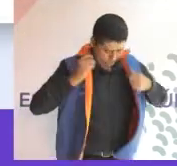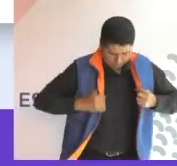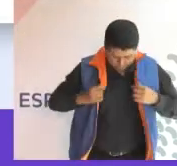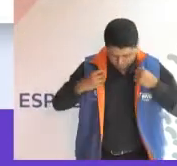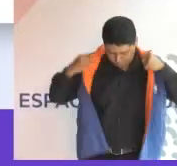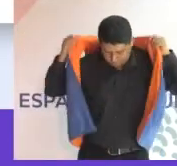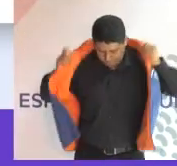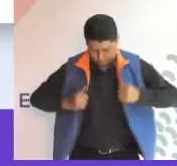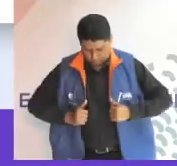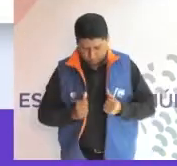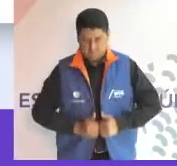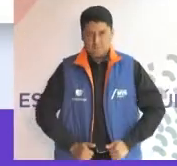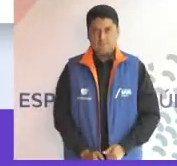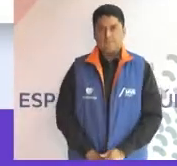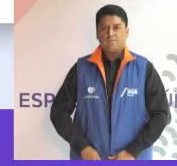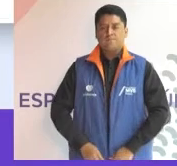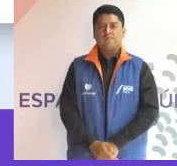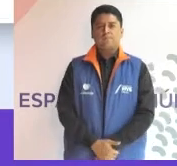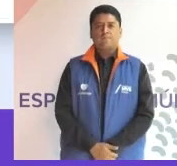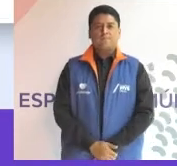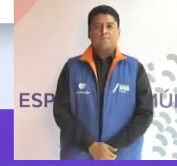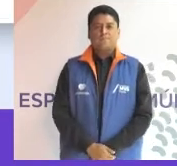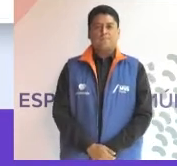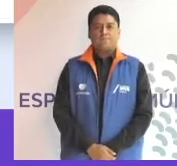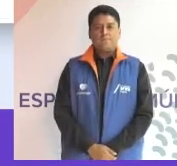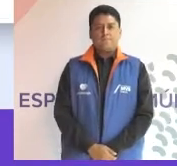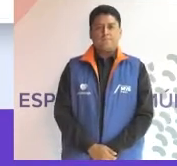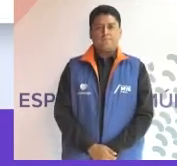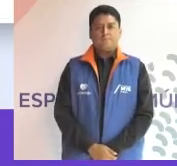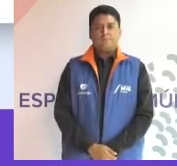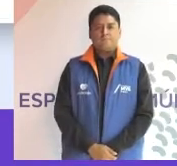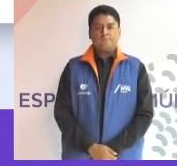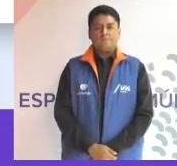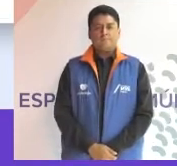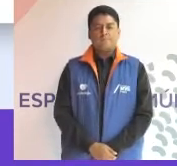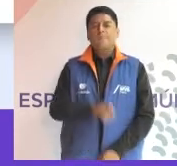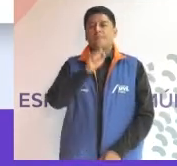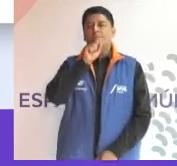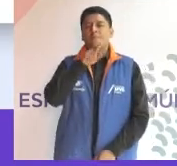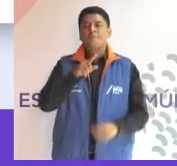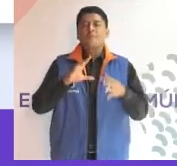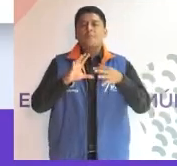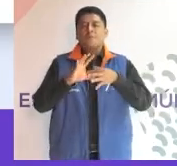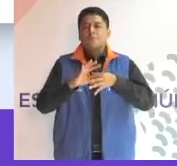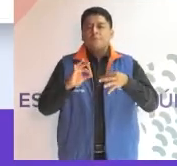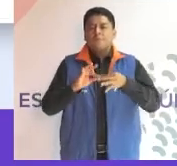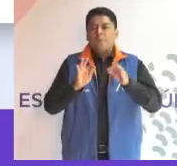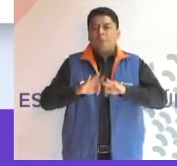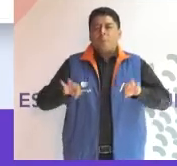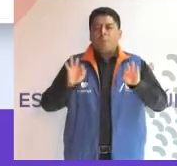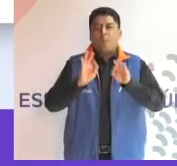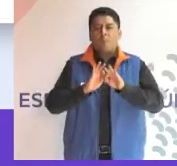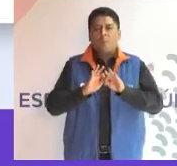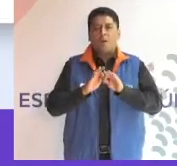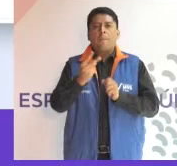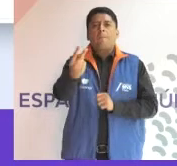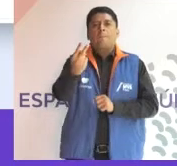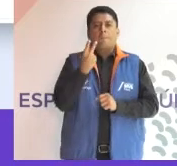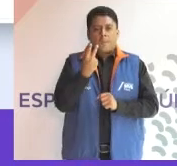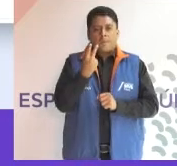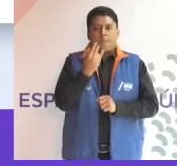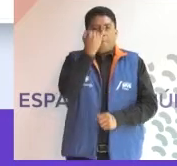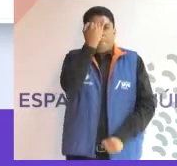acabas de decir, Andrea, que las instituciones hemos perdido validez, si tú quieres. ¿Eso quiere decir que estamos confiando más en las